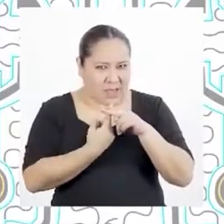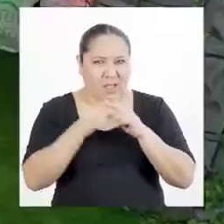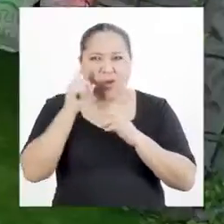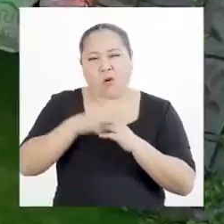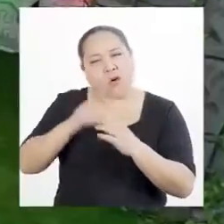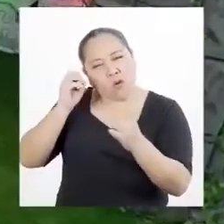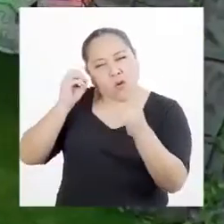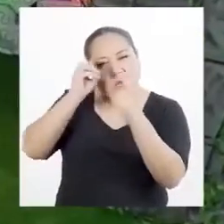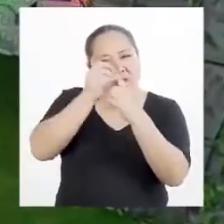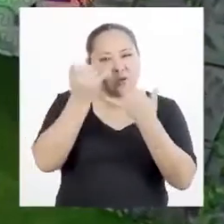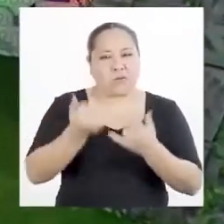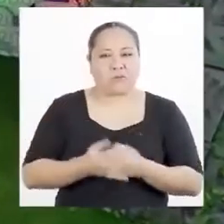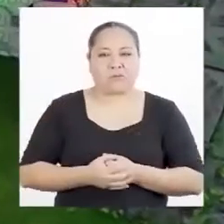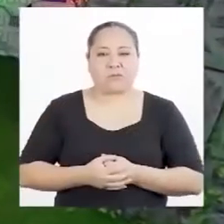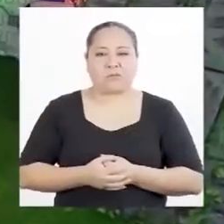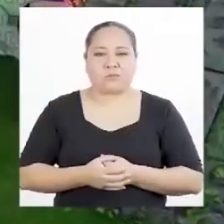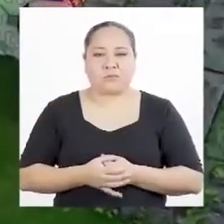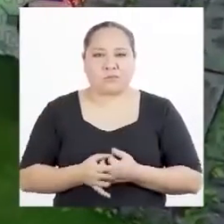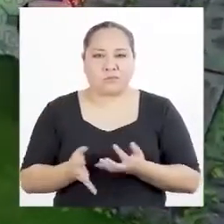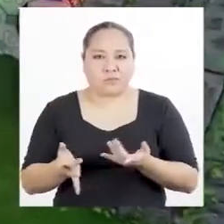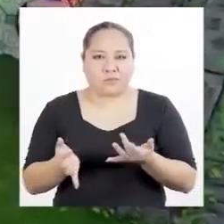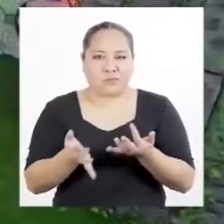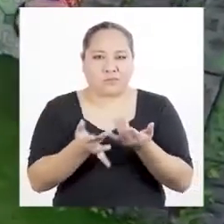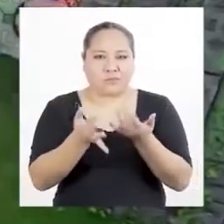de hoy.